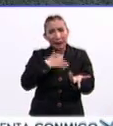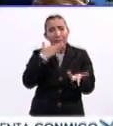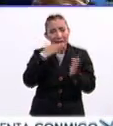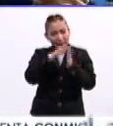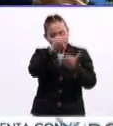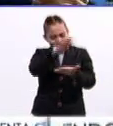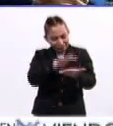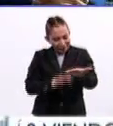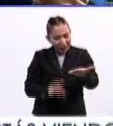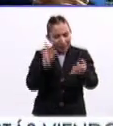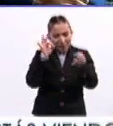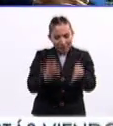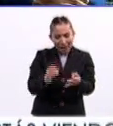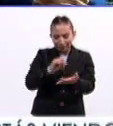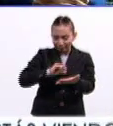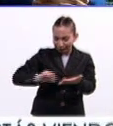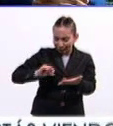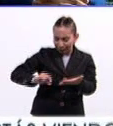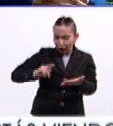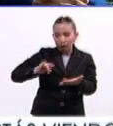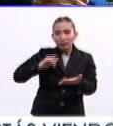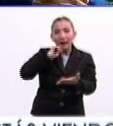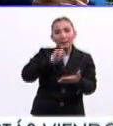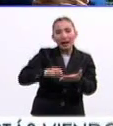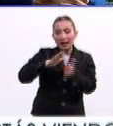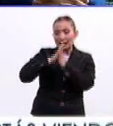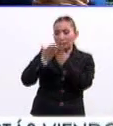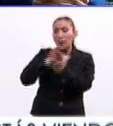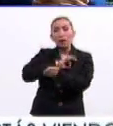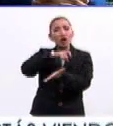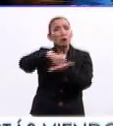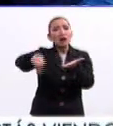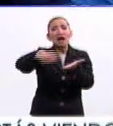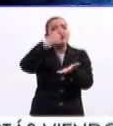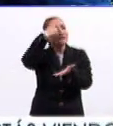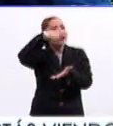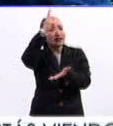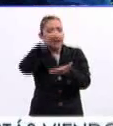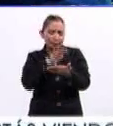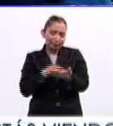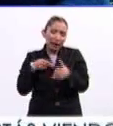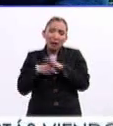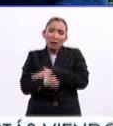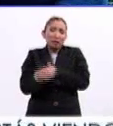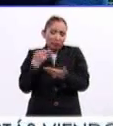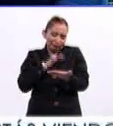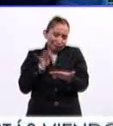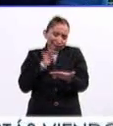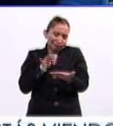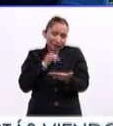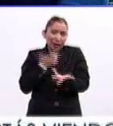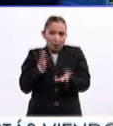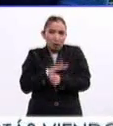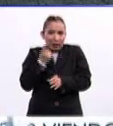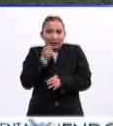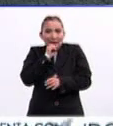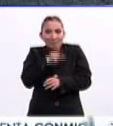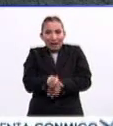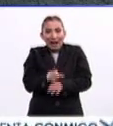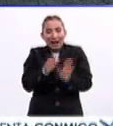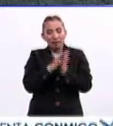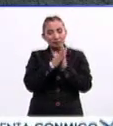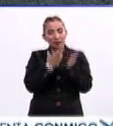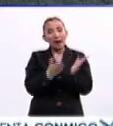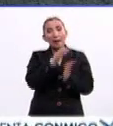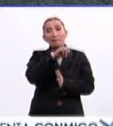de notas, tengamos ediciones que uno pueda comprar en una librería e ir leyendo en el metro. Porque también las ediciones de Méndez Plancarte se